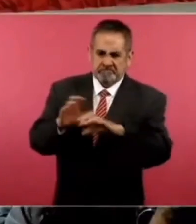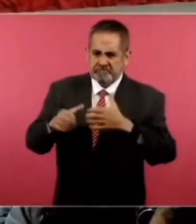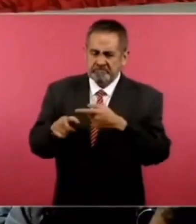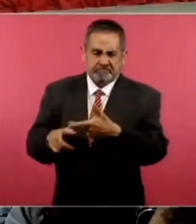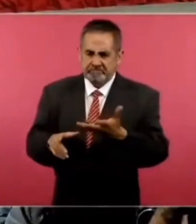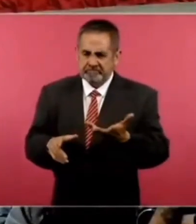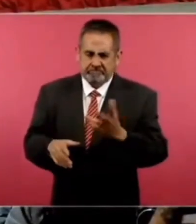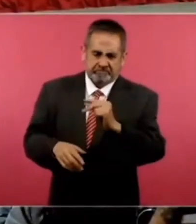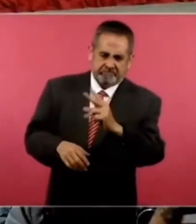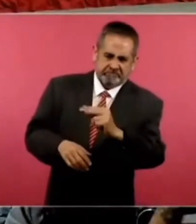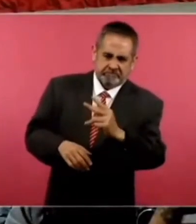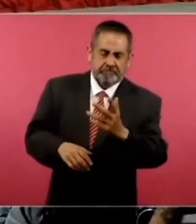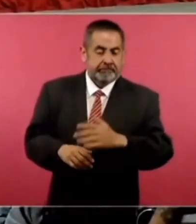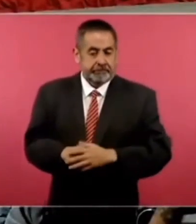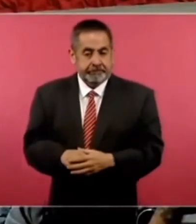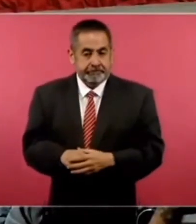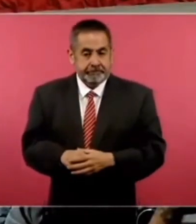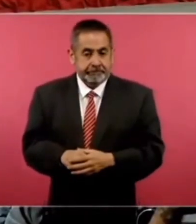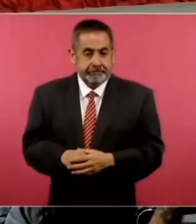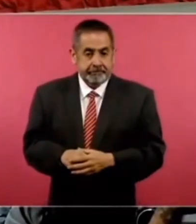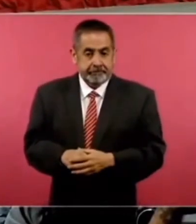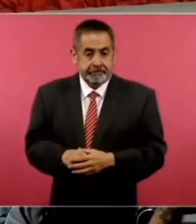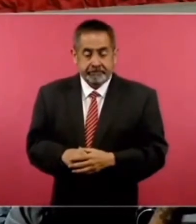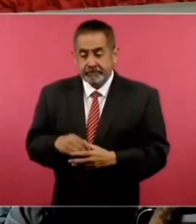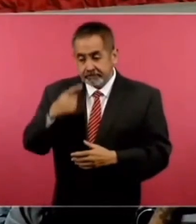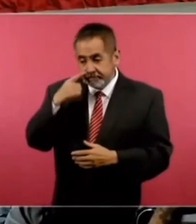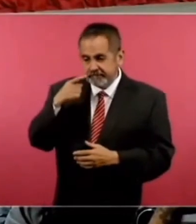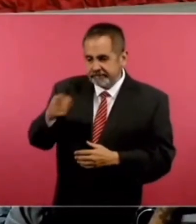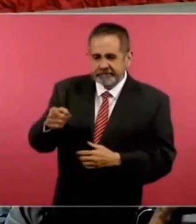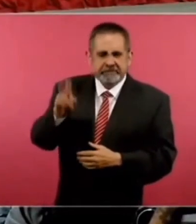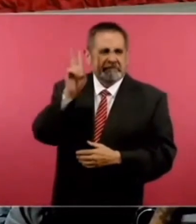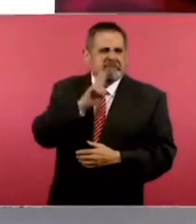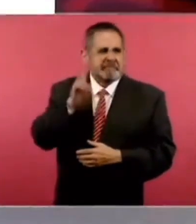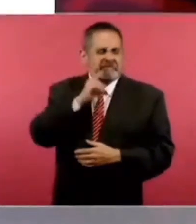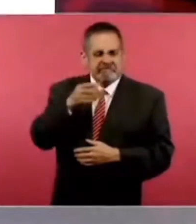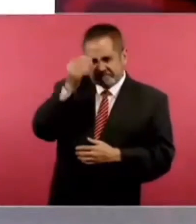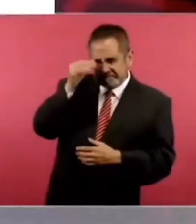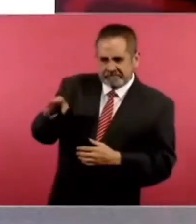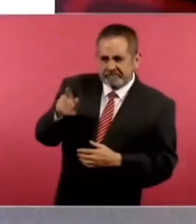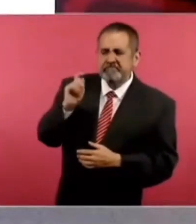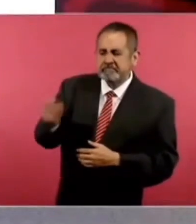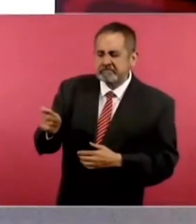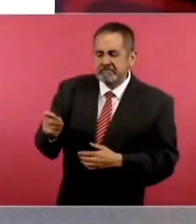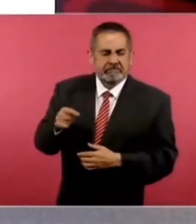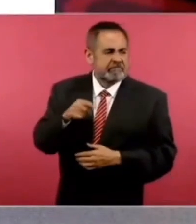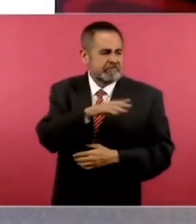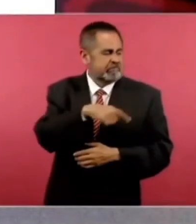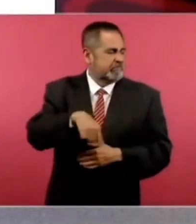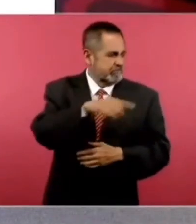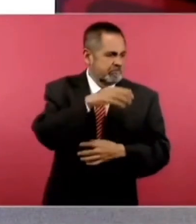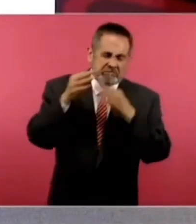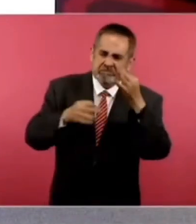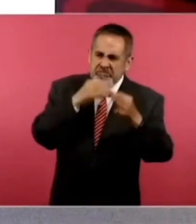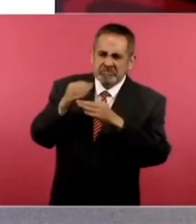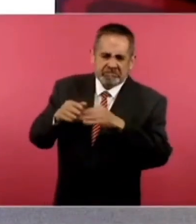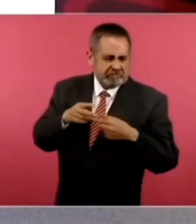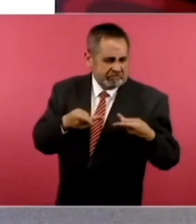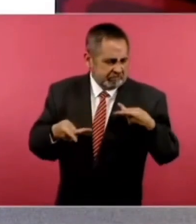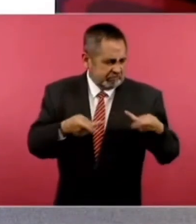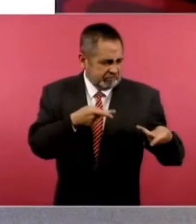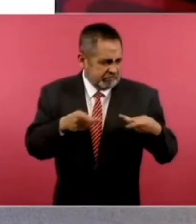respecto. El disparo al aire no era sino el anuncio de un